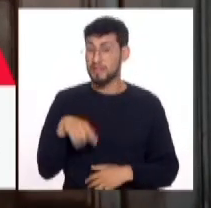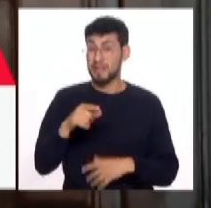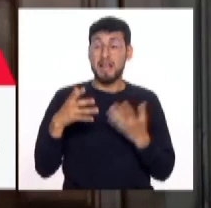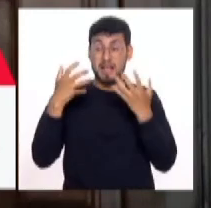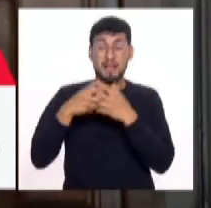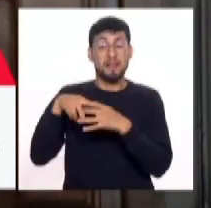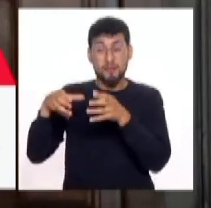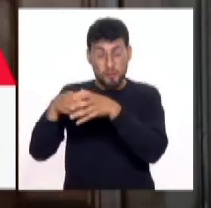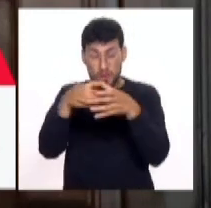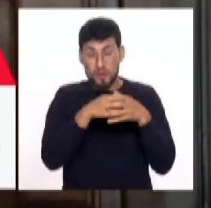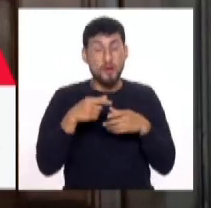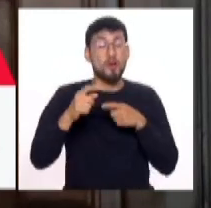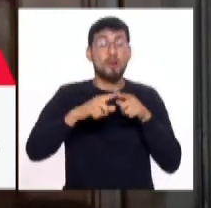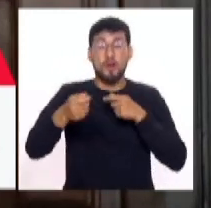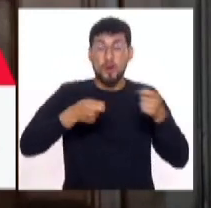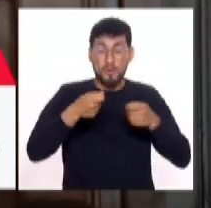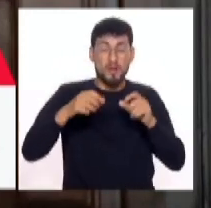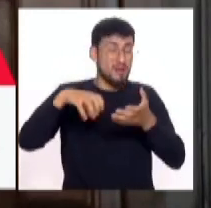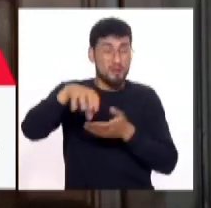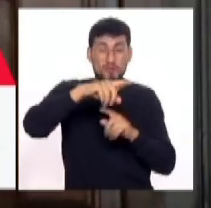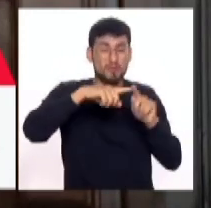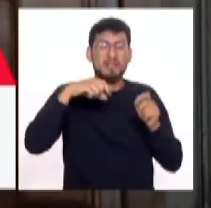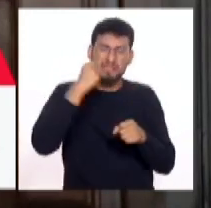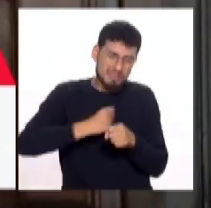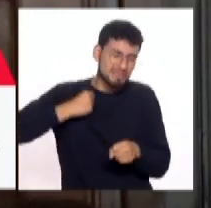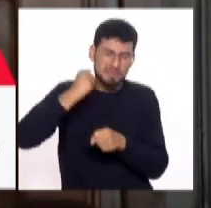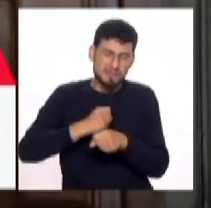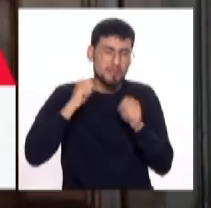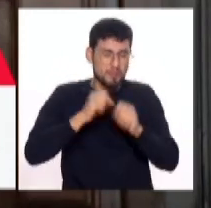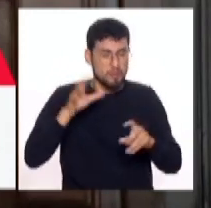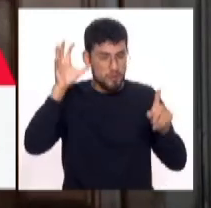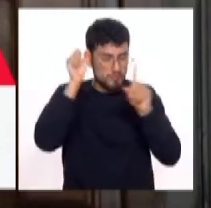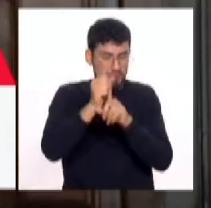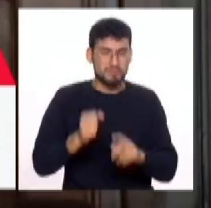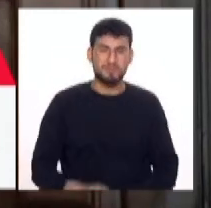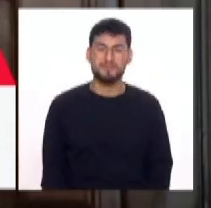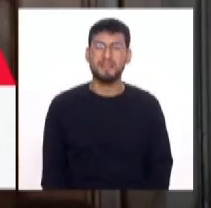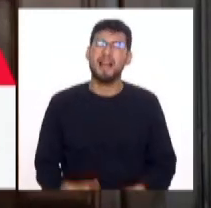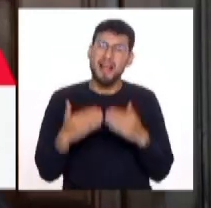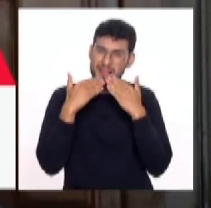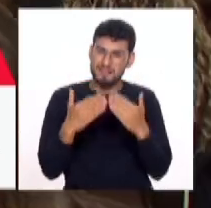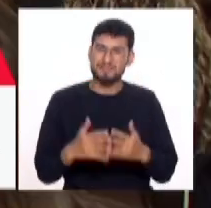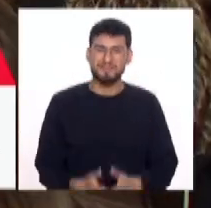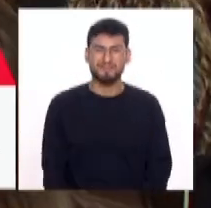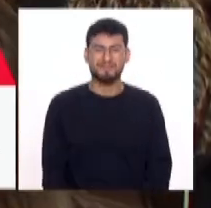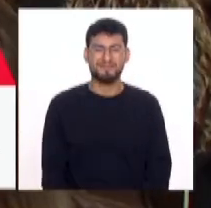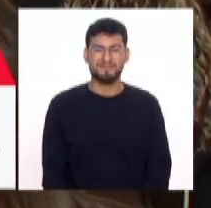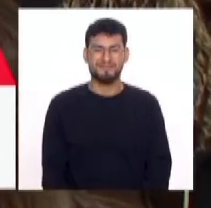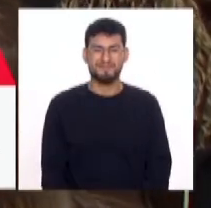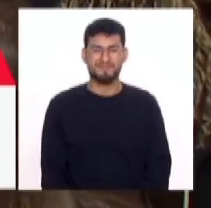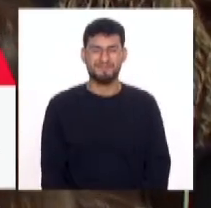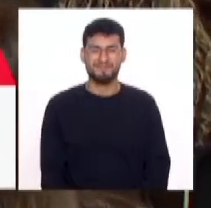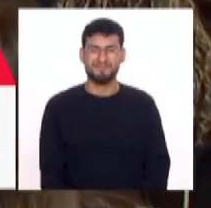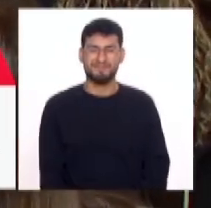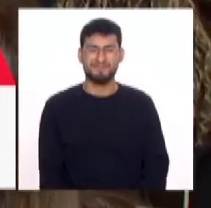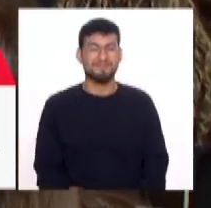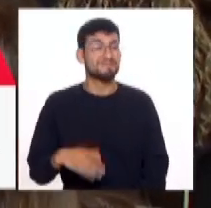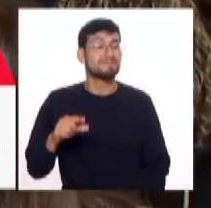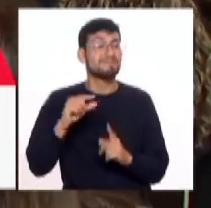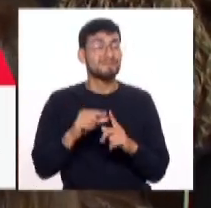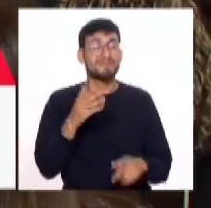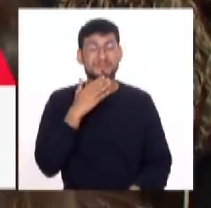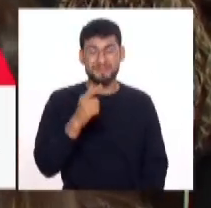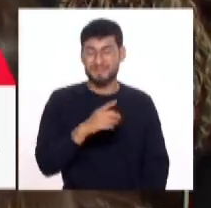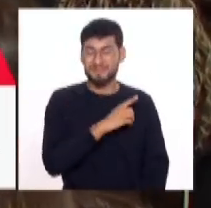de la economía y el gobierno en general, viene trabajando de manera ardua para lograr estos objetivos. Muchas gracias. Escuchamos las palabras